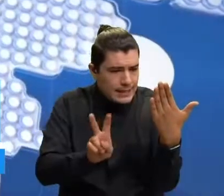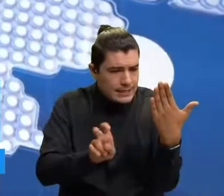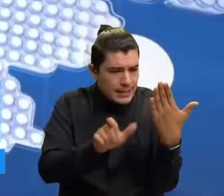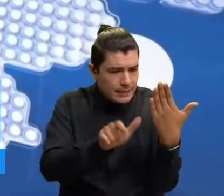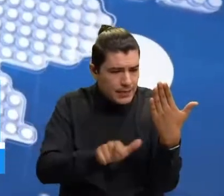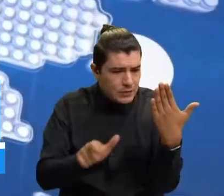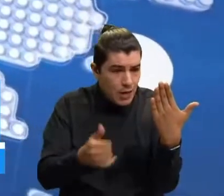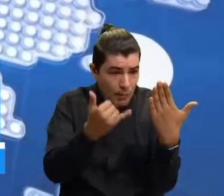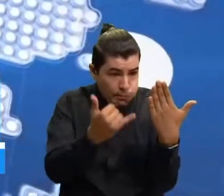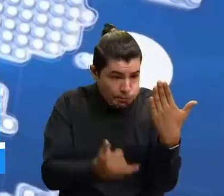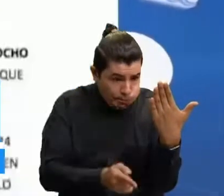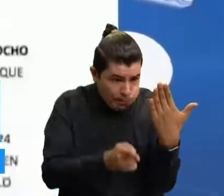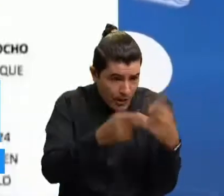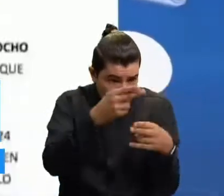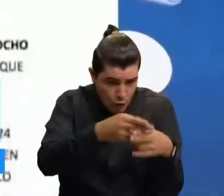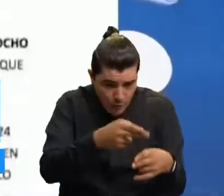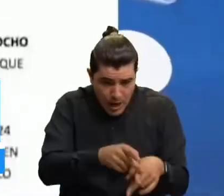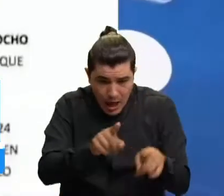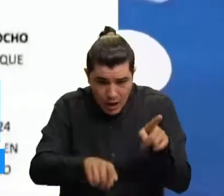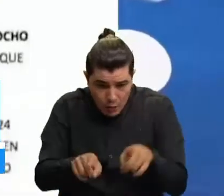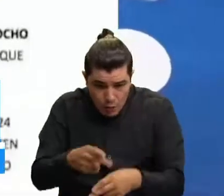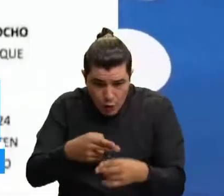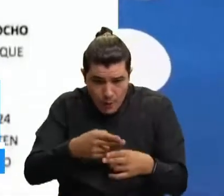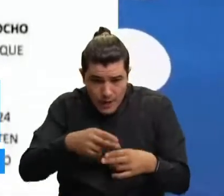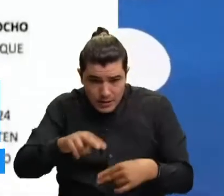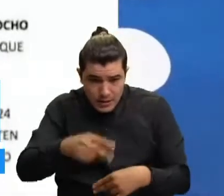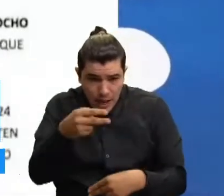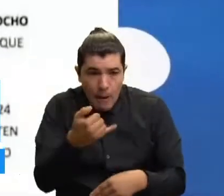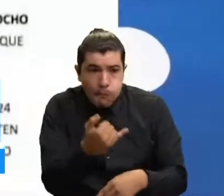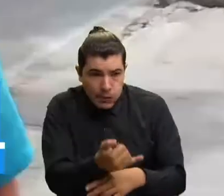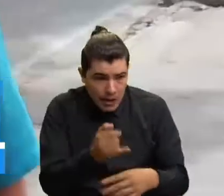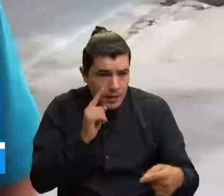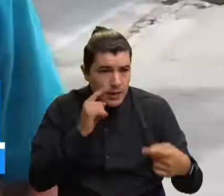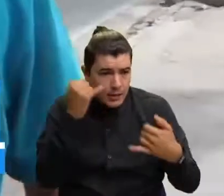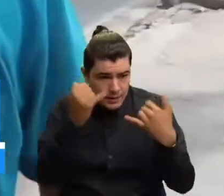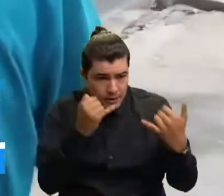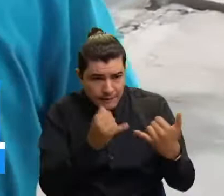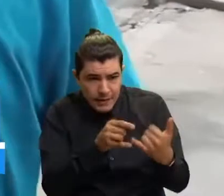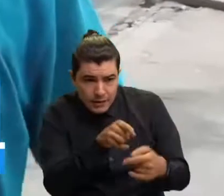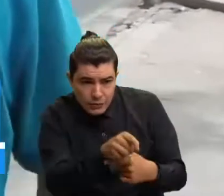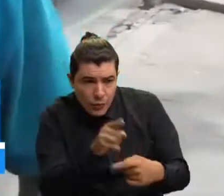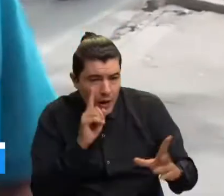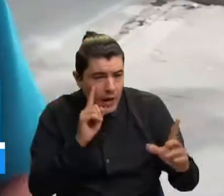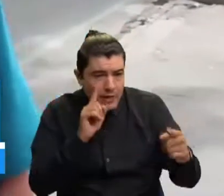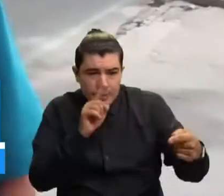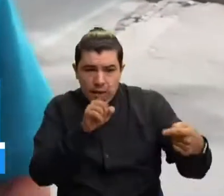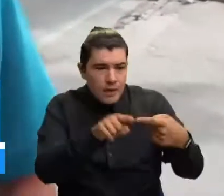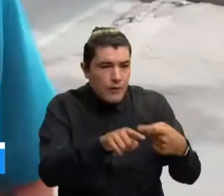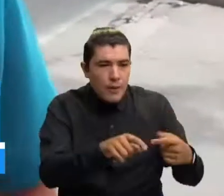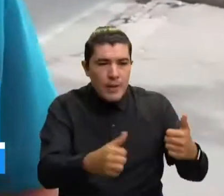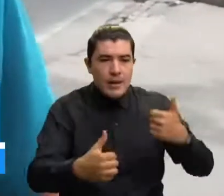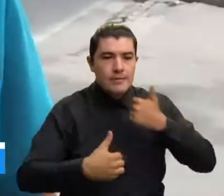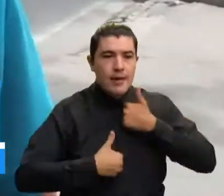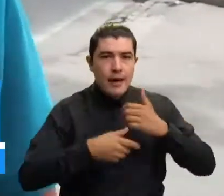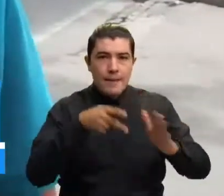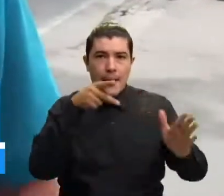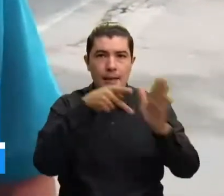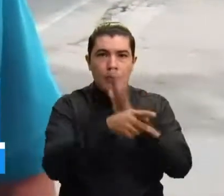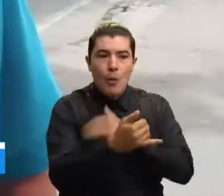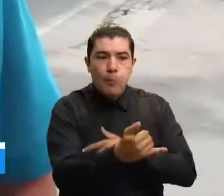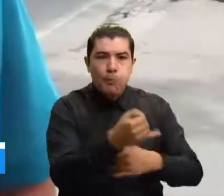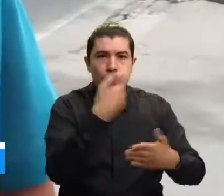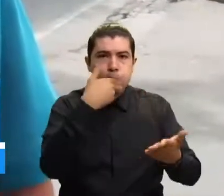su nombre y otros con el alias, son declaradas objetivo militar. Ese tipo de intimidaciones ya son muy